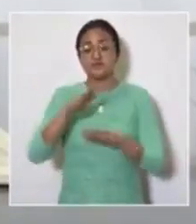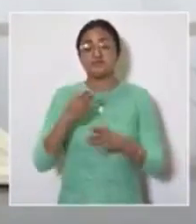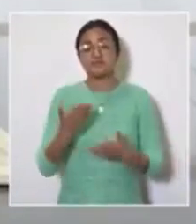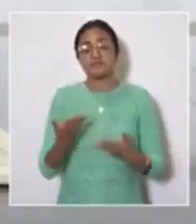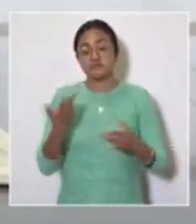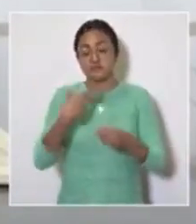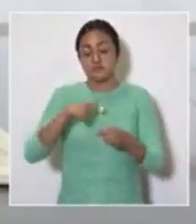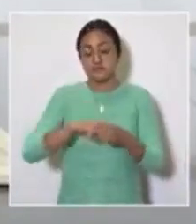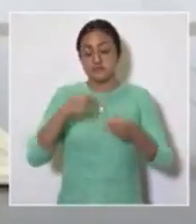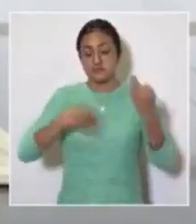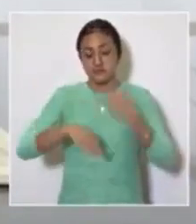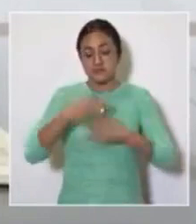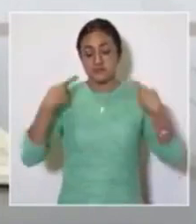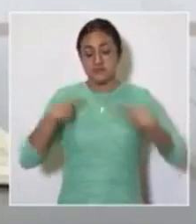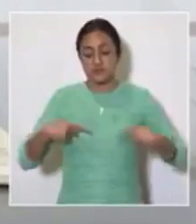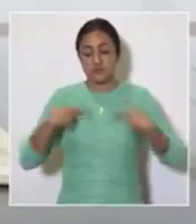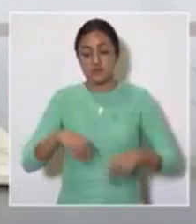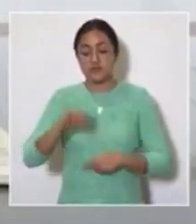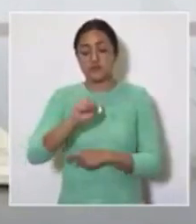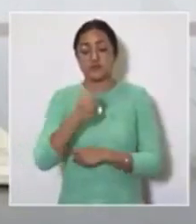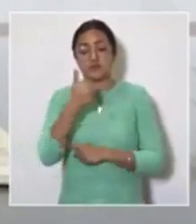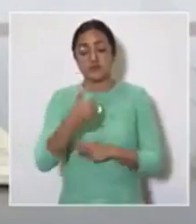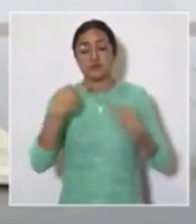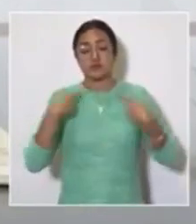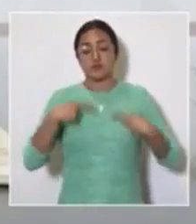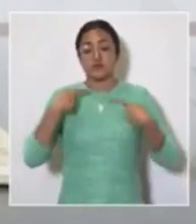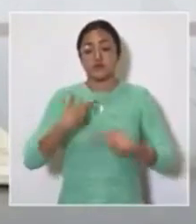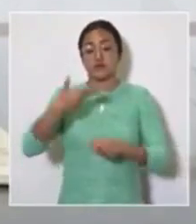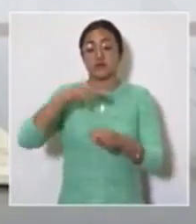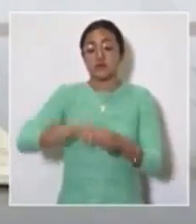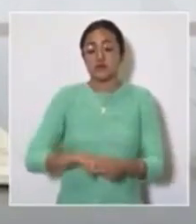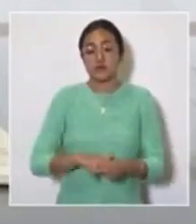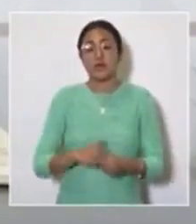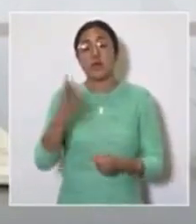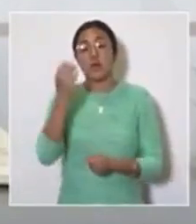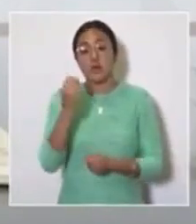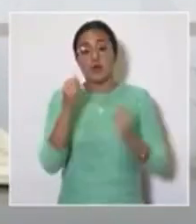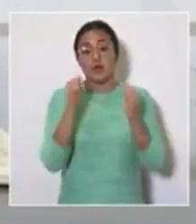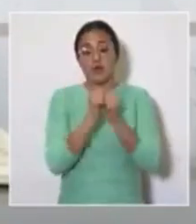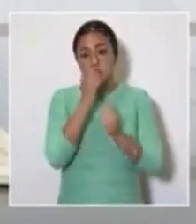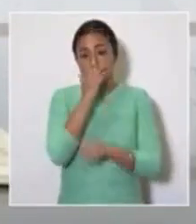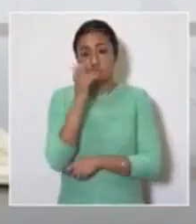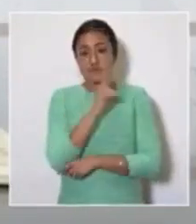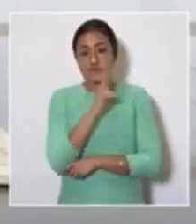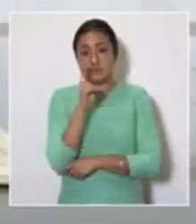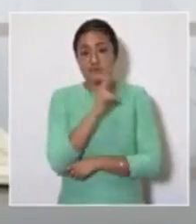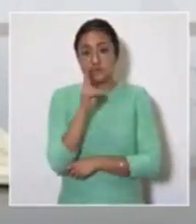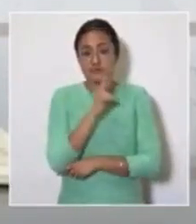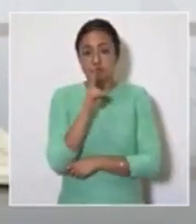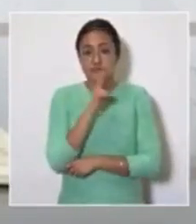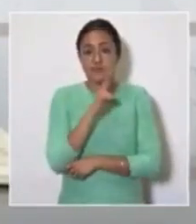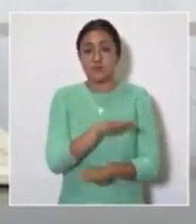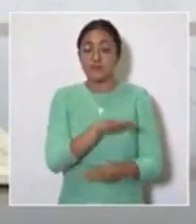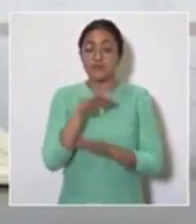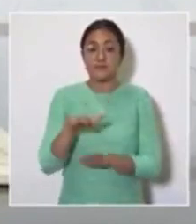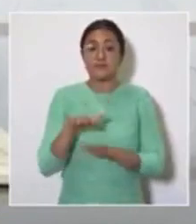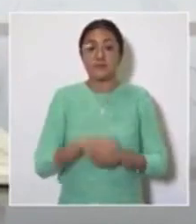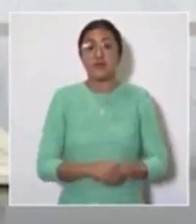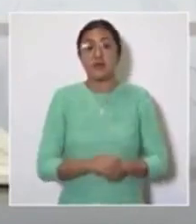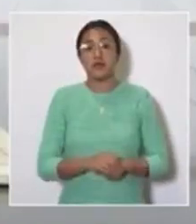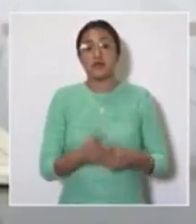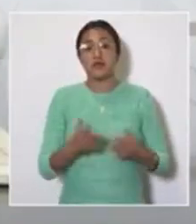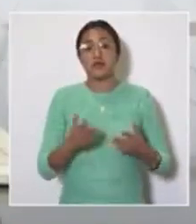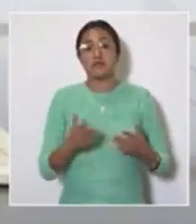a la hospitalización en todo el sector, 66 pacientes hospitalizados, 9 de ellos con ventilación mecánica asistida. En